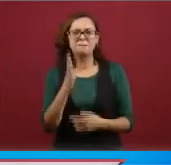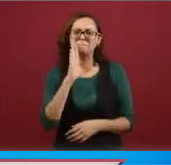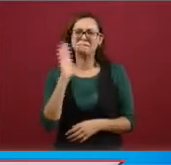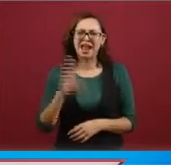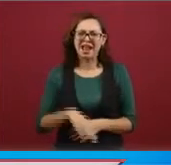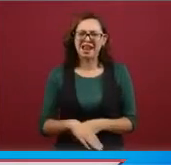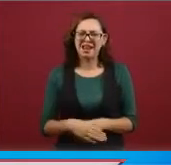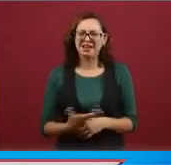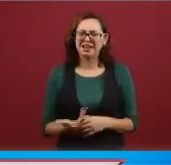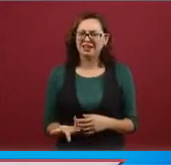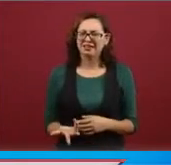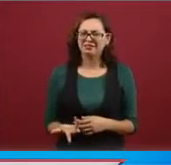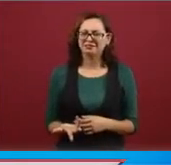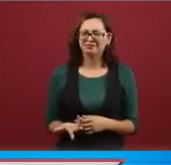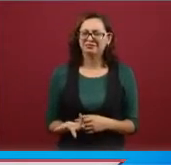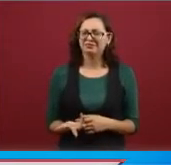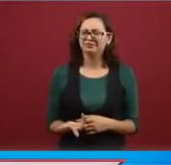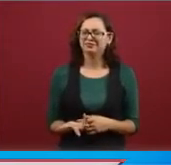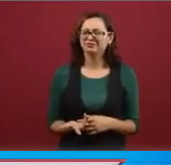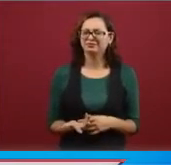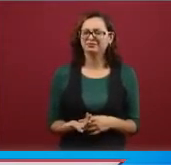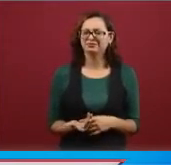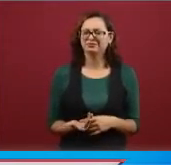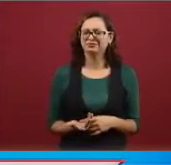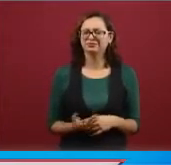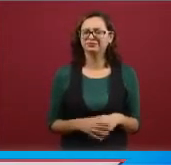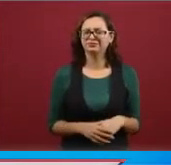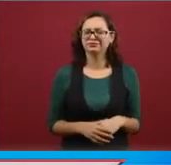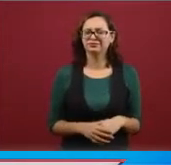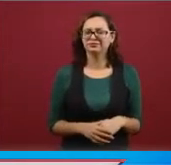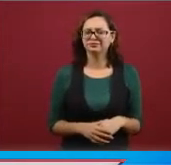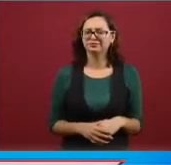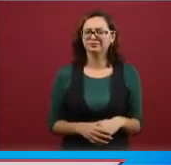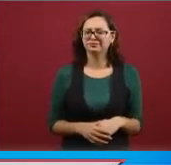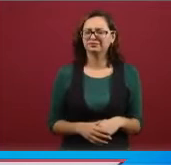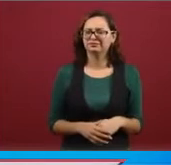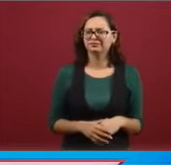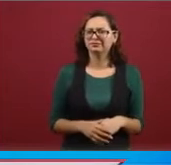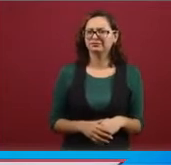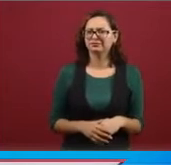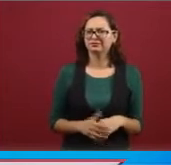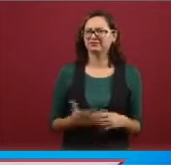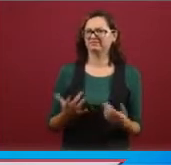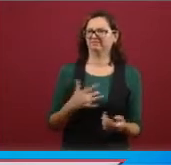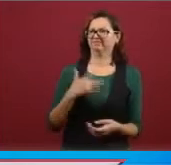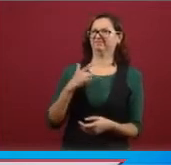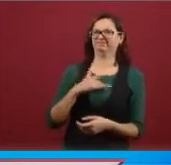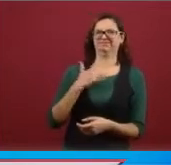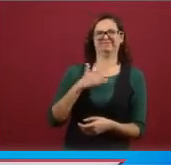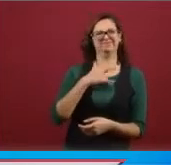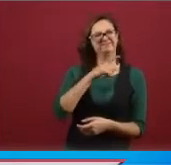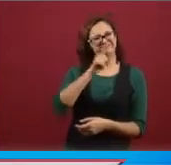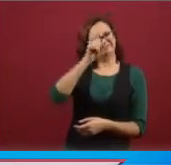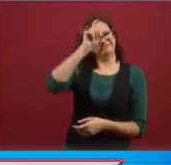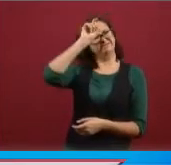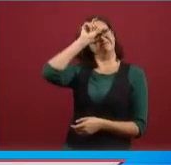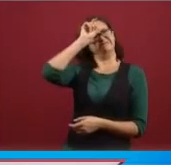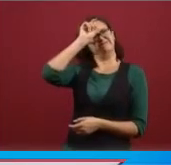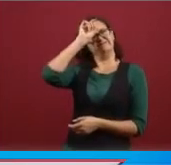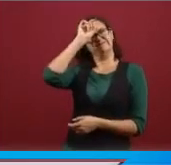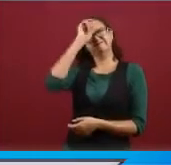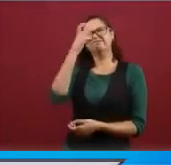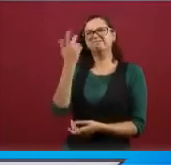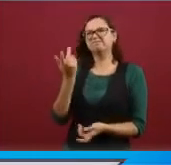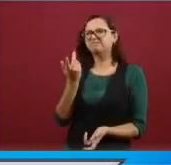la calificación. Es una operación neoliberal. No saben cómo enfrentar la nueva realidad posneoliberal y piensan que con mentiras mantendrán al